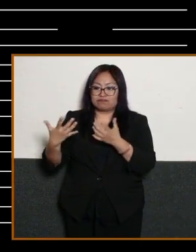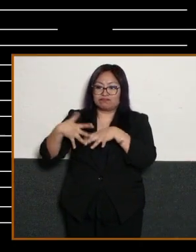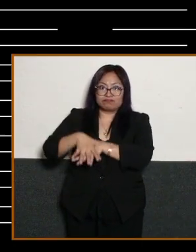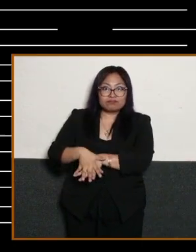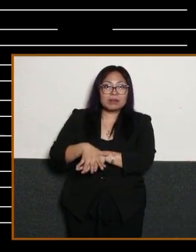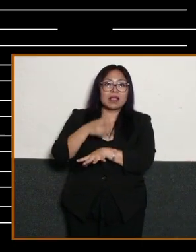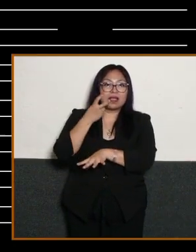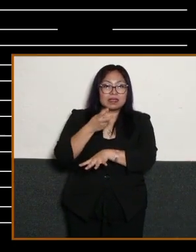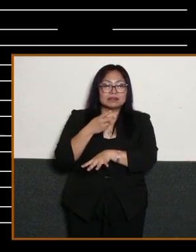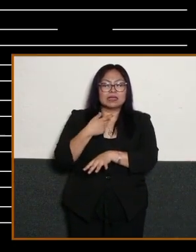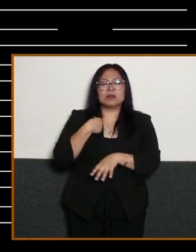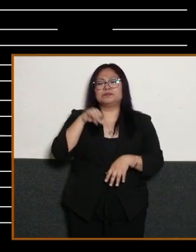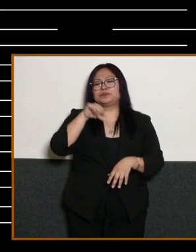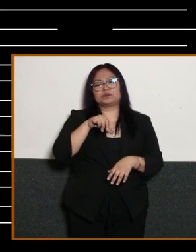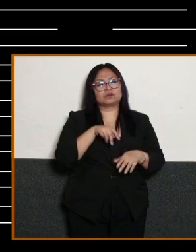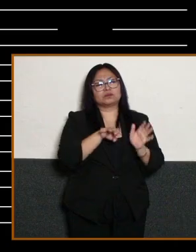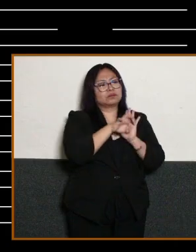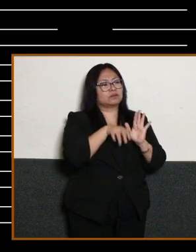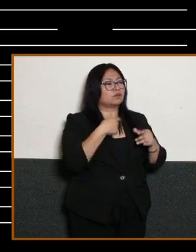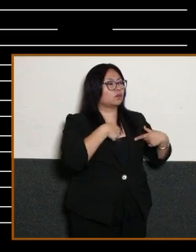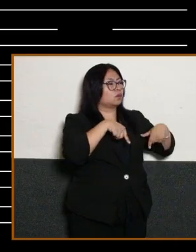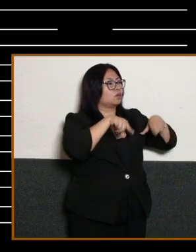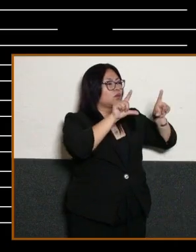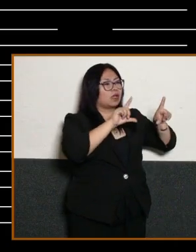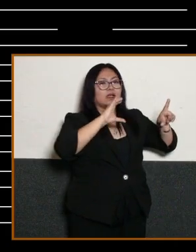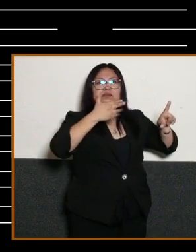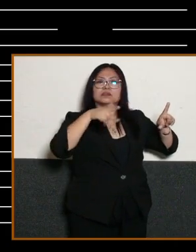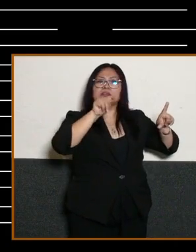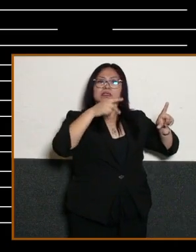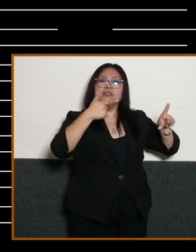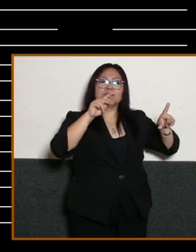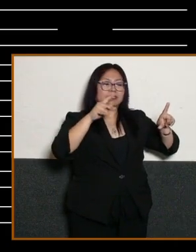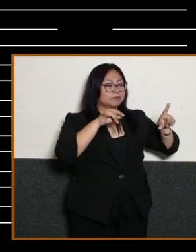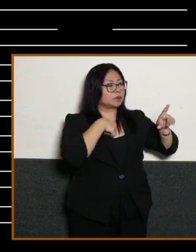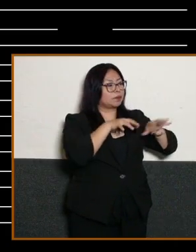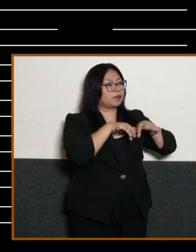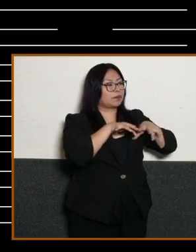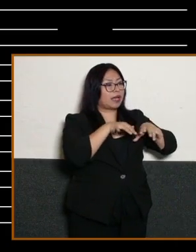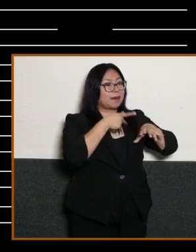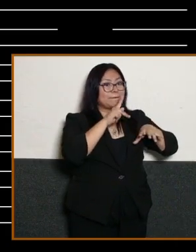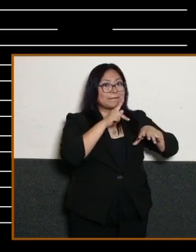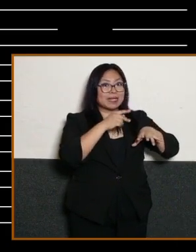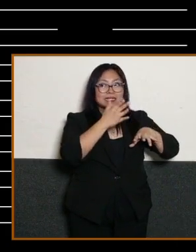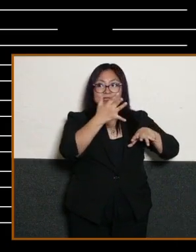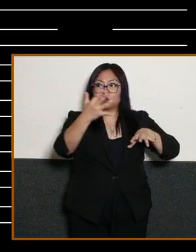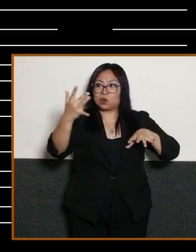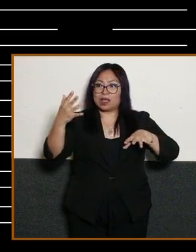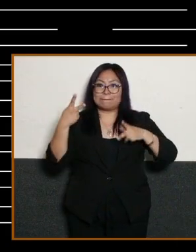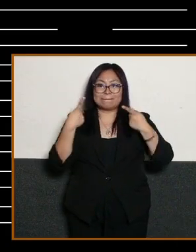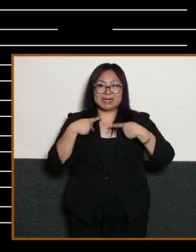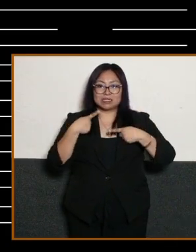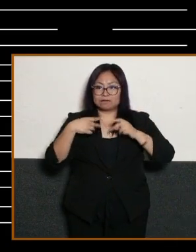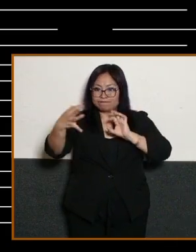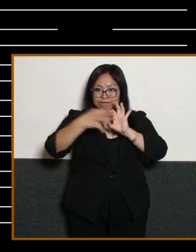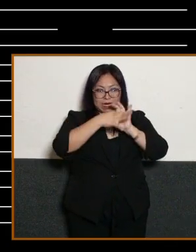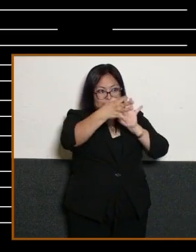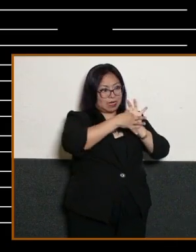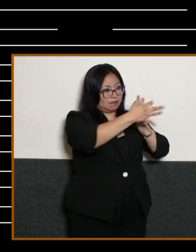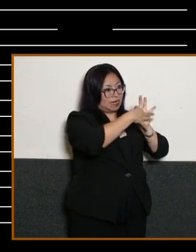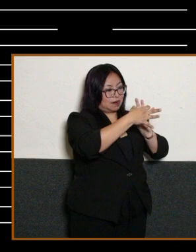estoy hablando con ChatGPT, sino 50 personas, estamos hablando con 50 agentes al mismo tiempo.